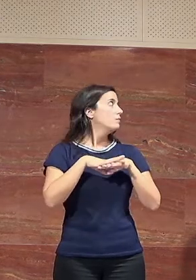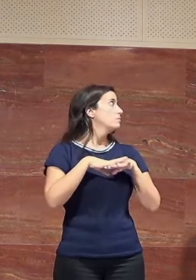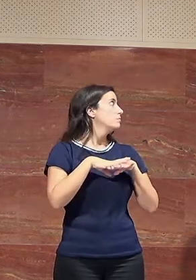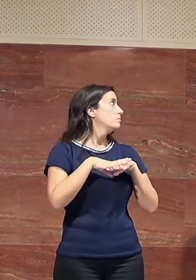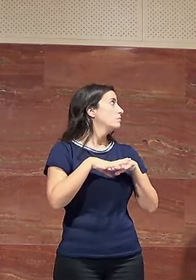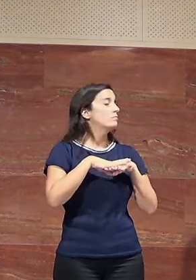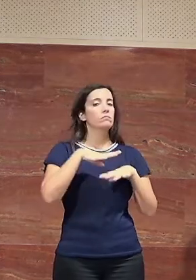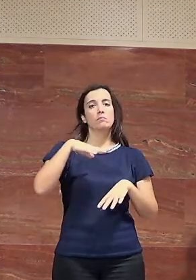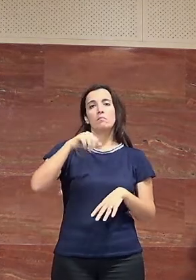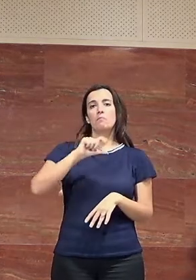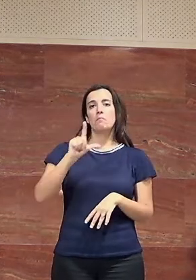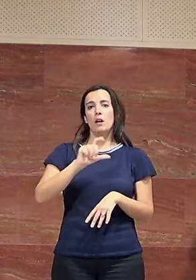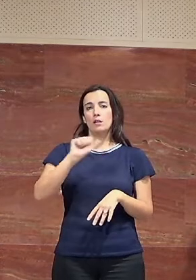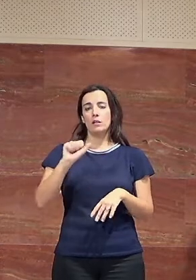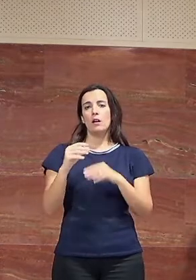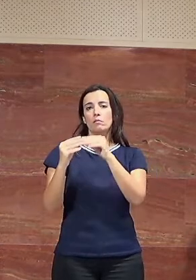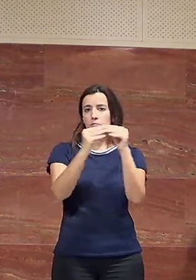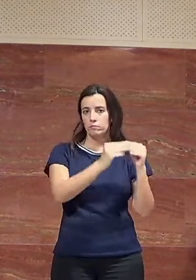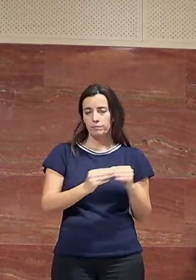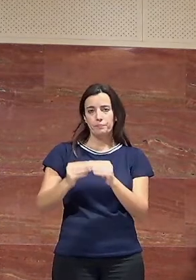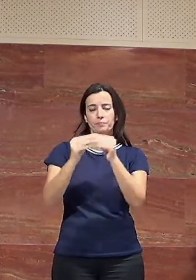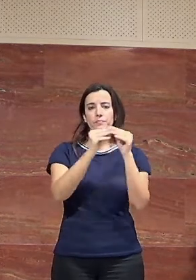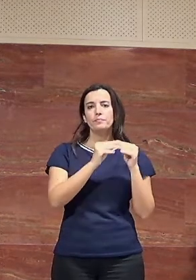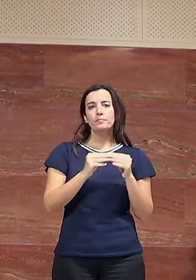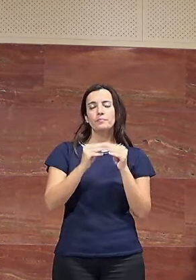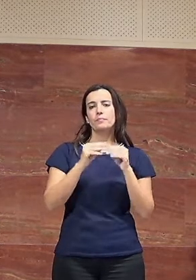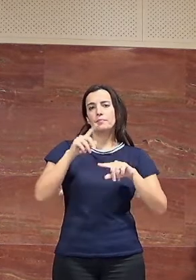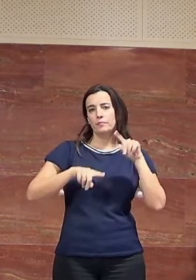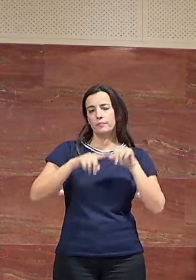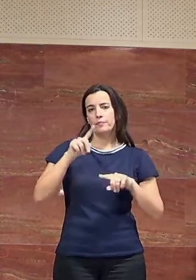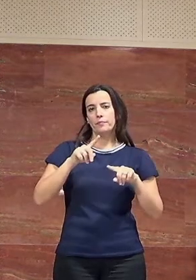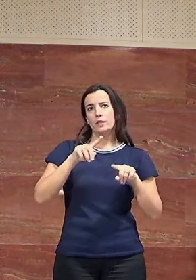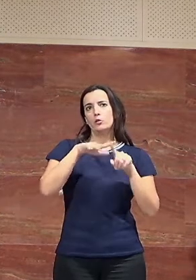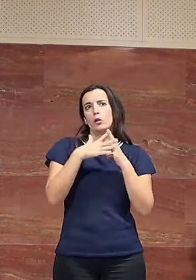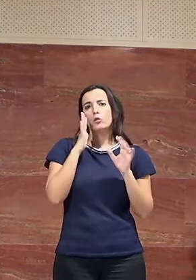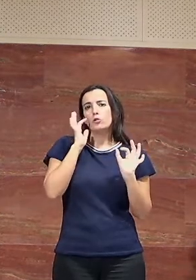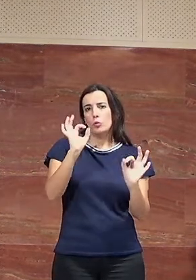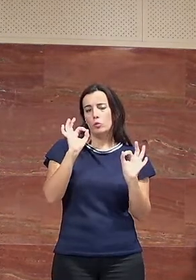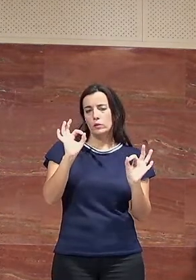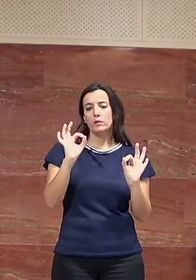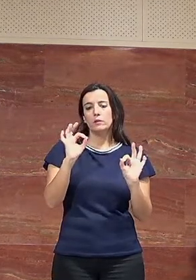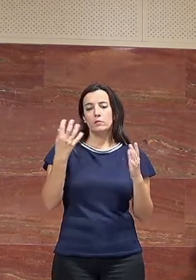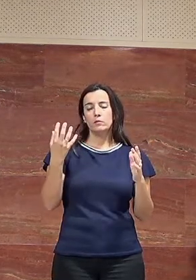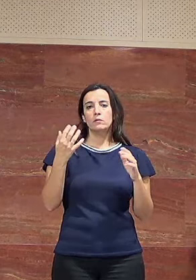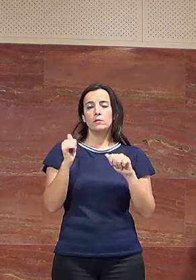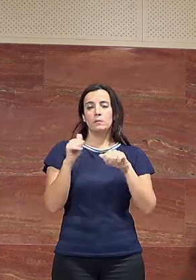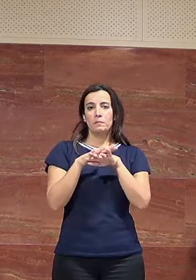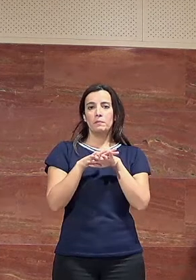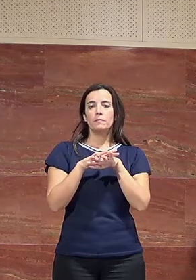manera homogénea, aunque deformada por los condicionantes viarios lógicos, una malla que intenta